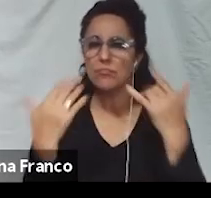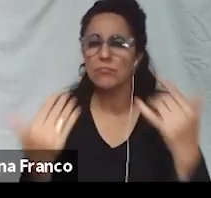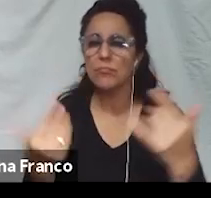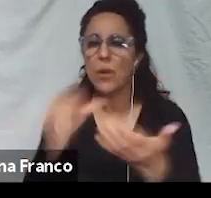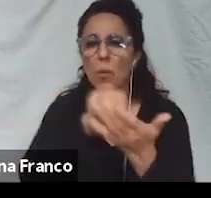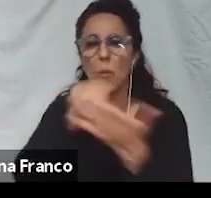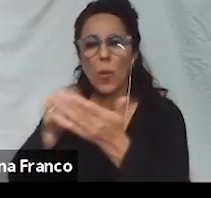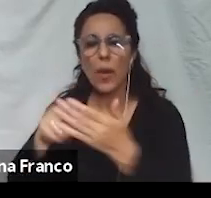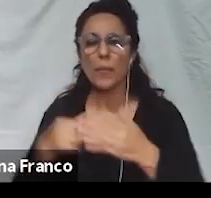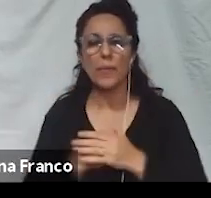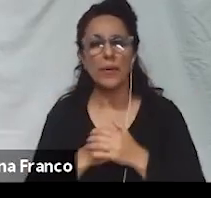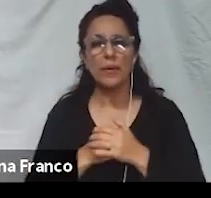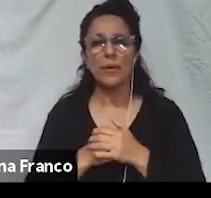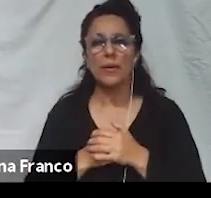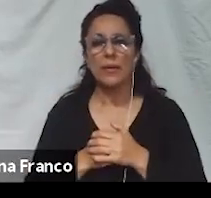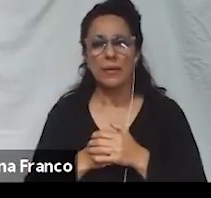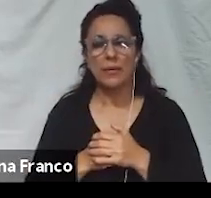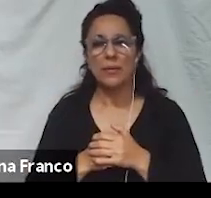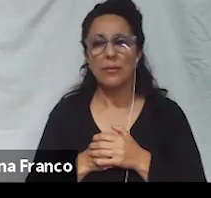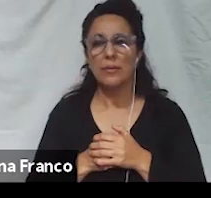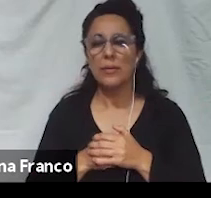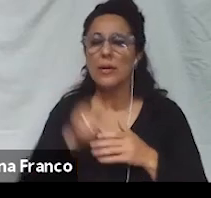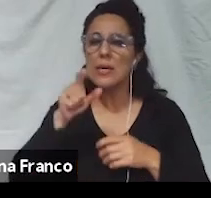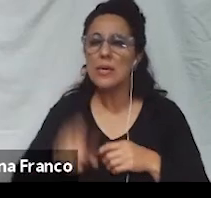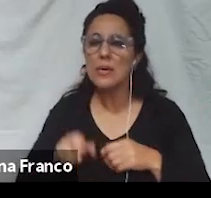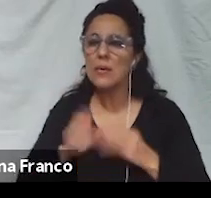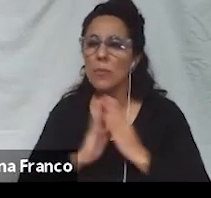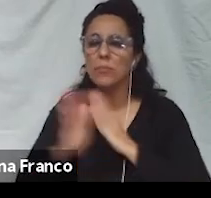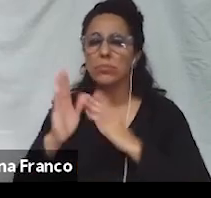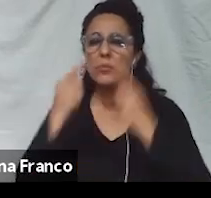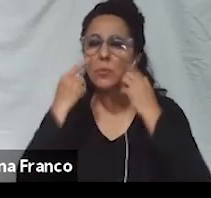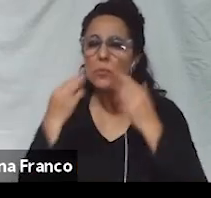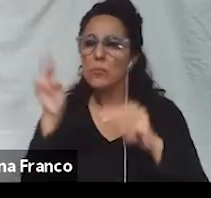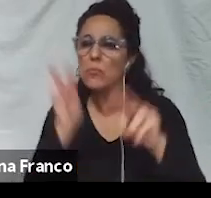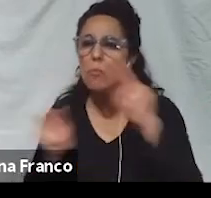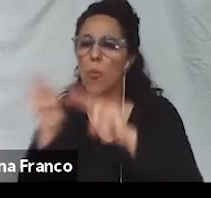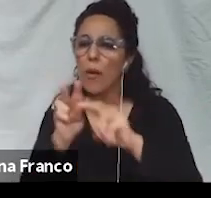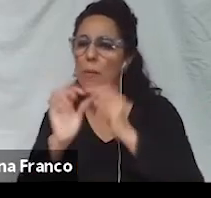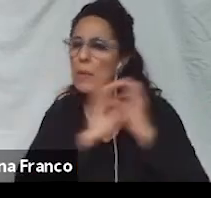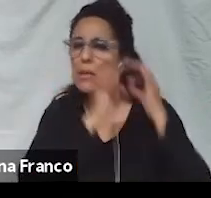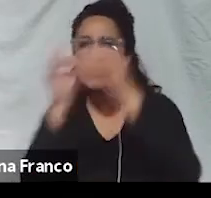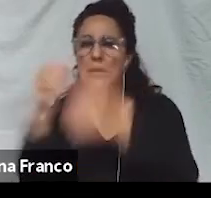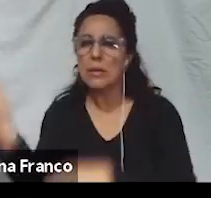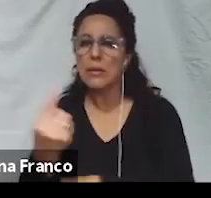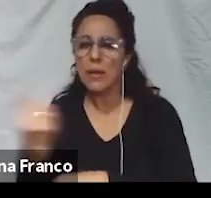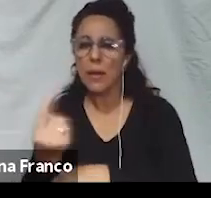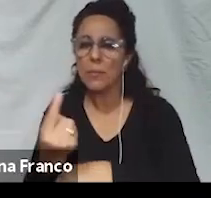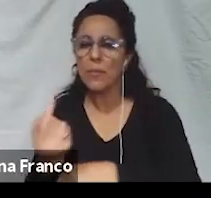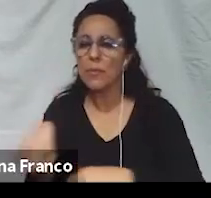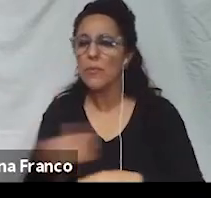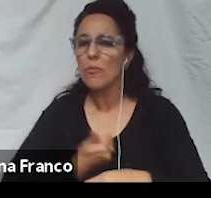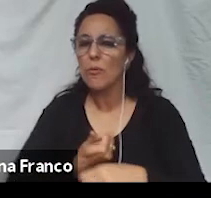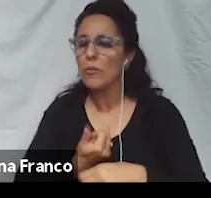que están en todos los sitios web. Siempre tenemos un input donde hacer una búsqueda y llegar rápido a lo que queremos. Siempre